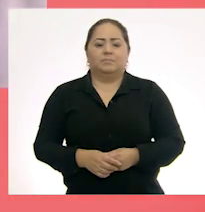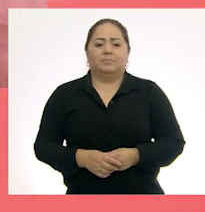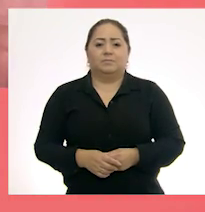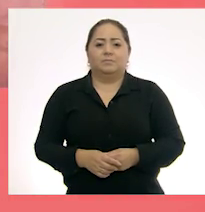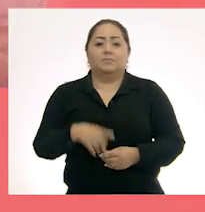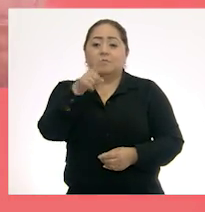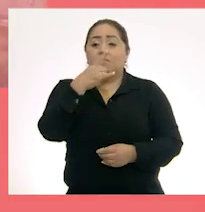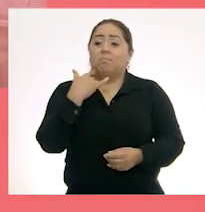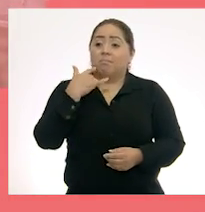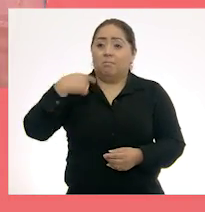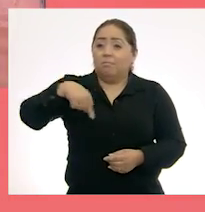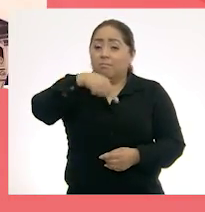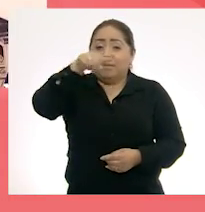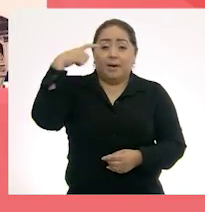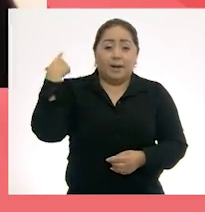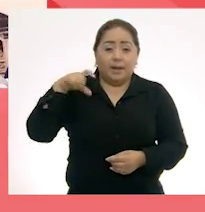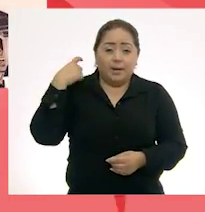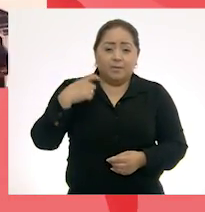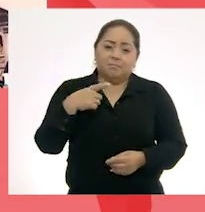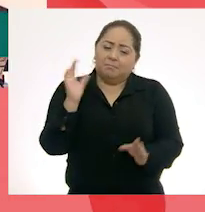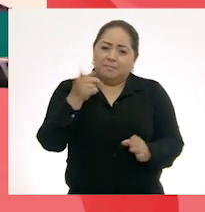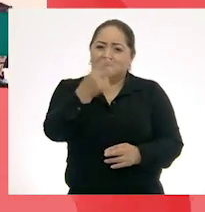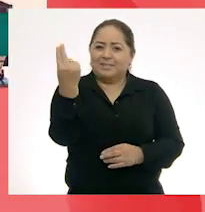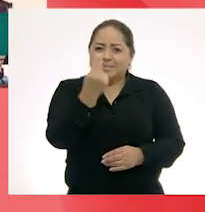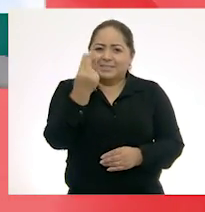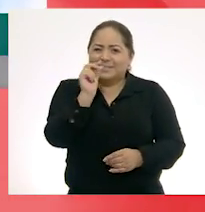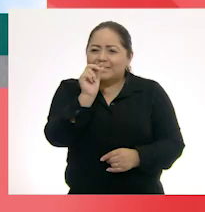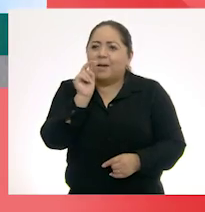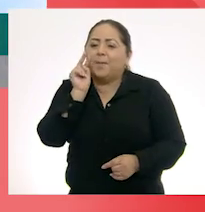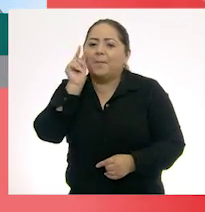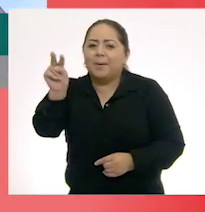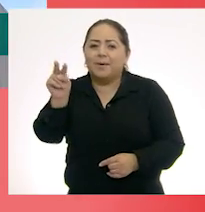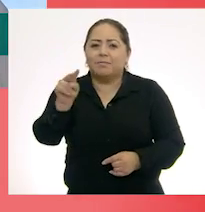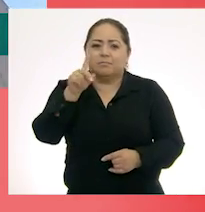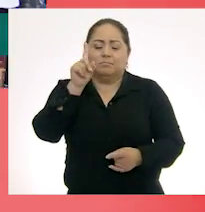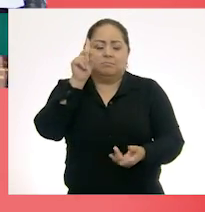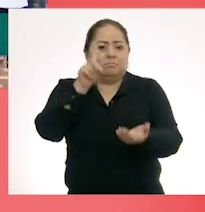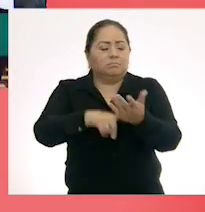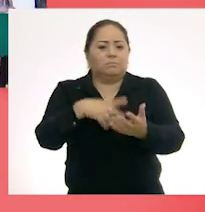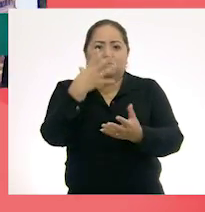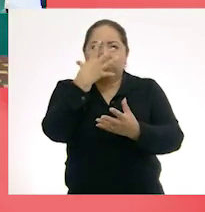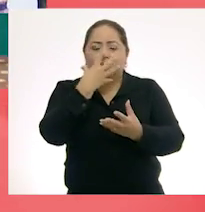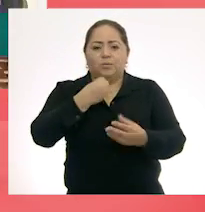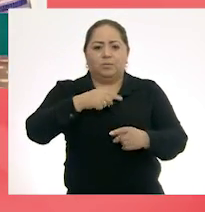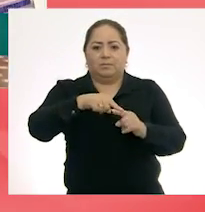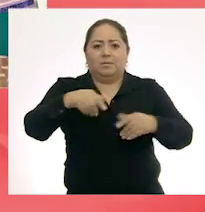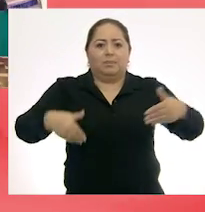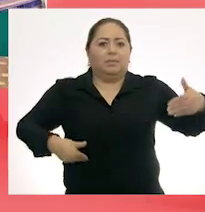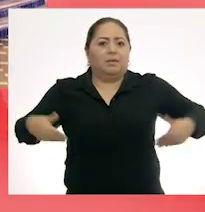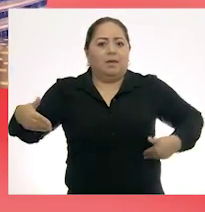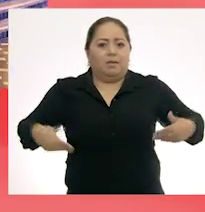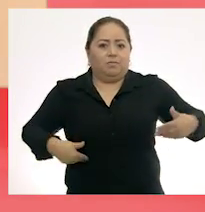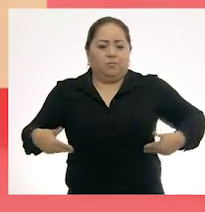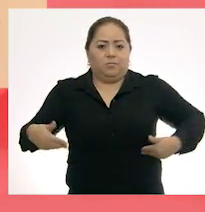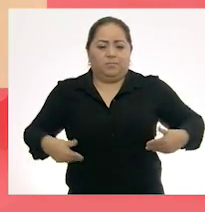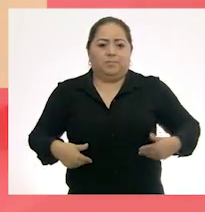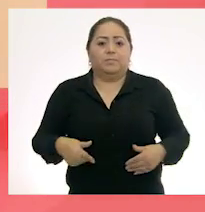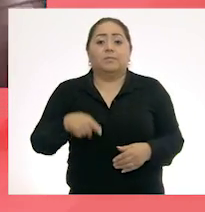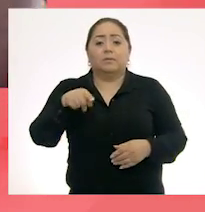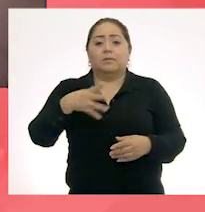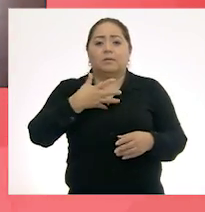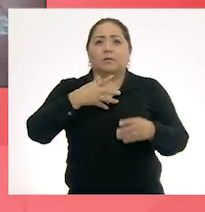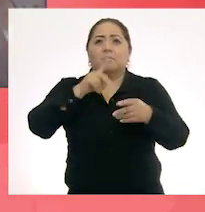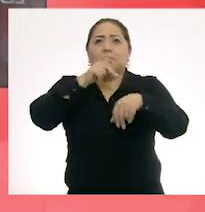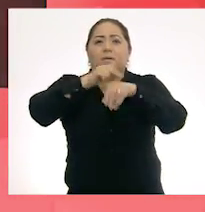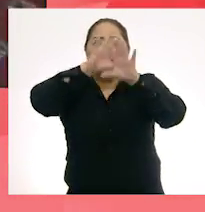Si andas de visita en Querétaro, por lo menos te tienes que asomar al espectacular vestíbulo de este teatro. Está